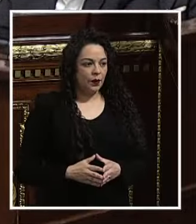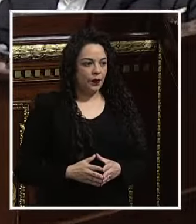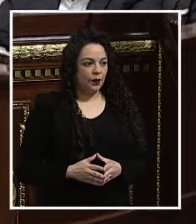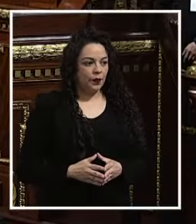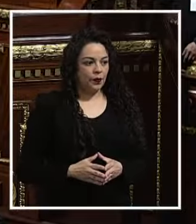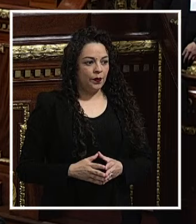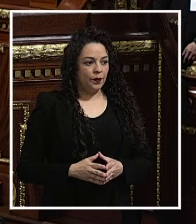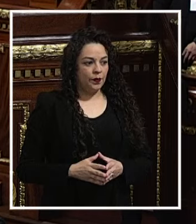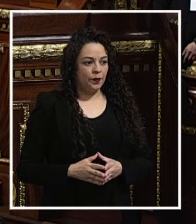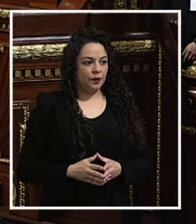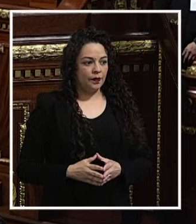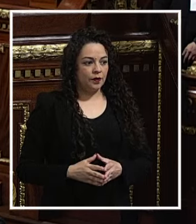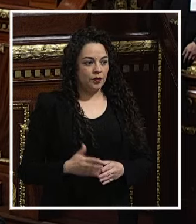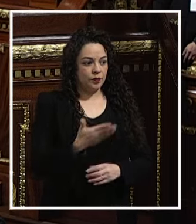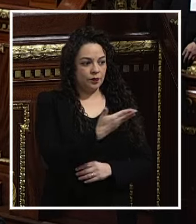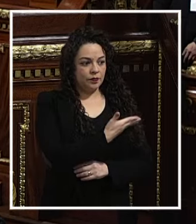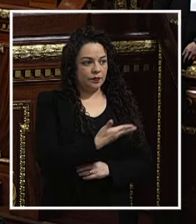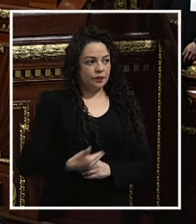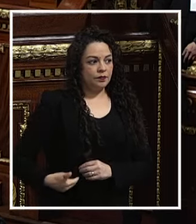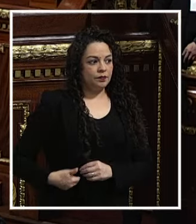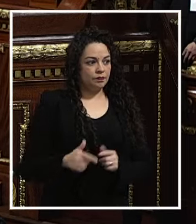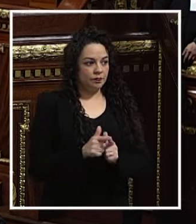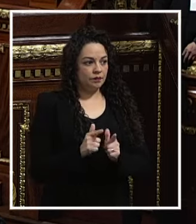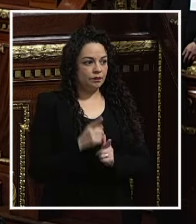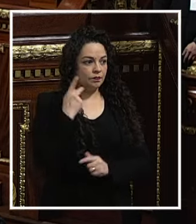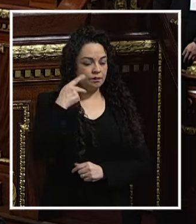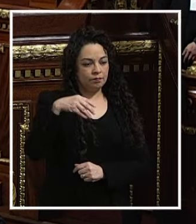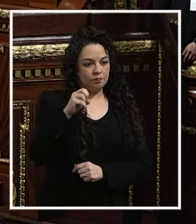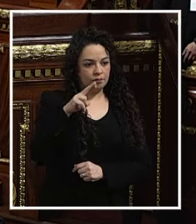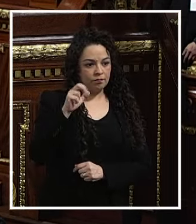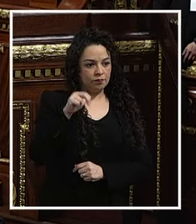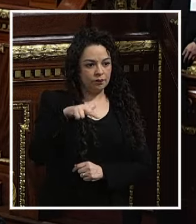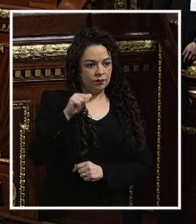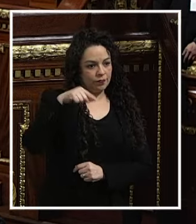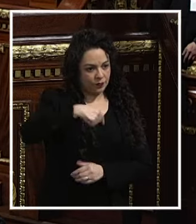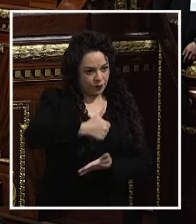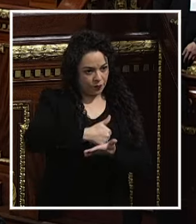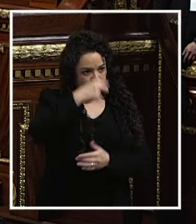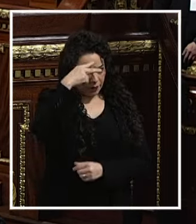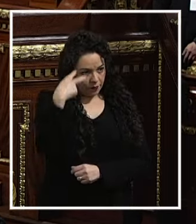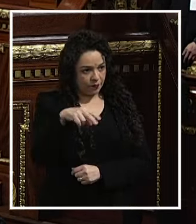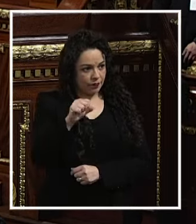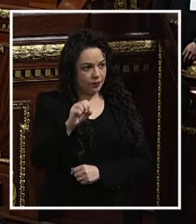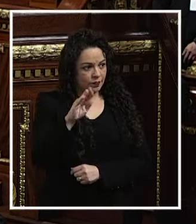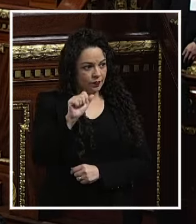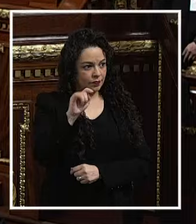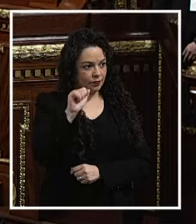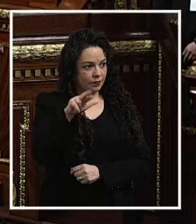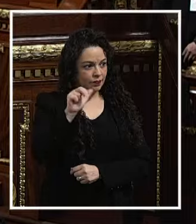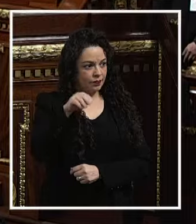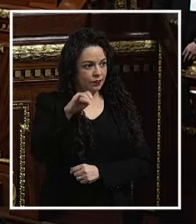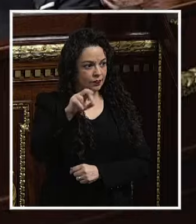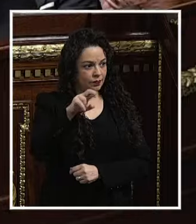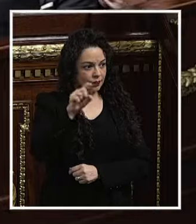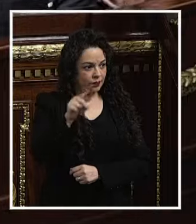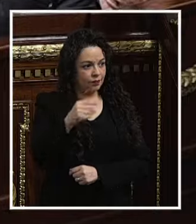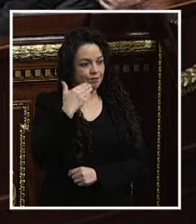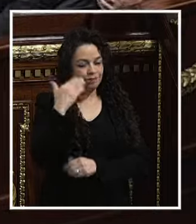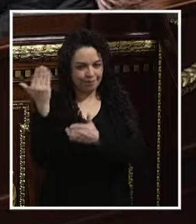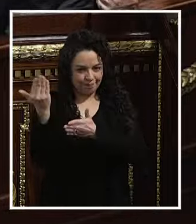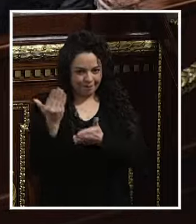Al presidente de Morena en la Ciudad de México, Sebastián Ramírez.